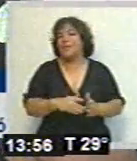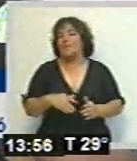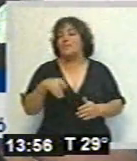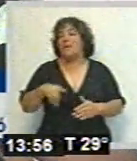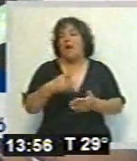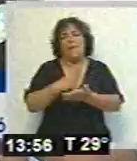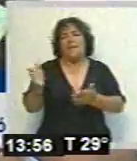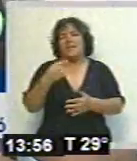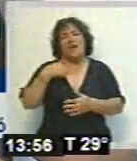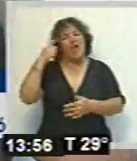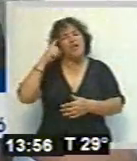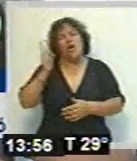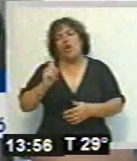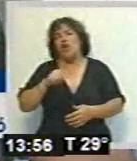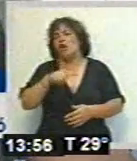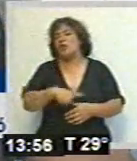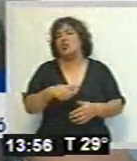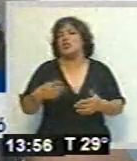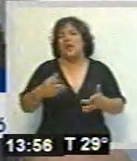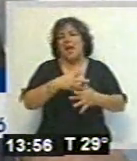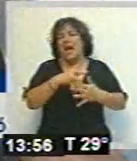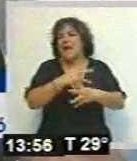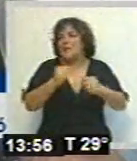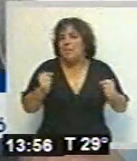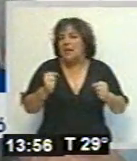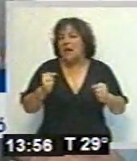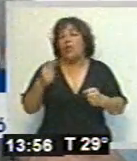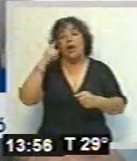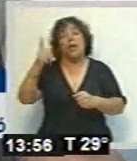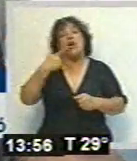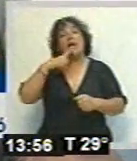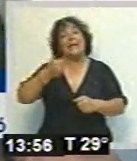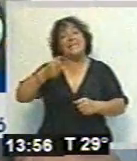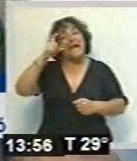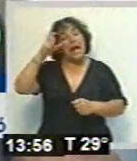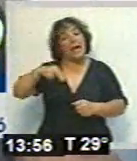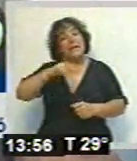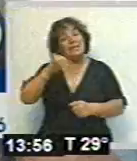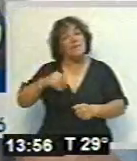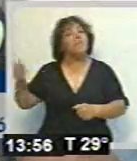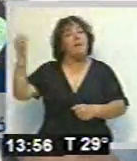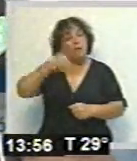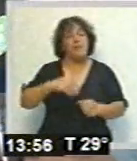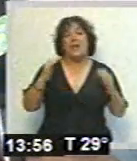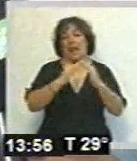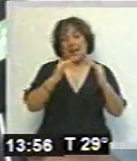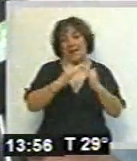aparte no creo que esto sea partido terminado, creo que Sáenz va a volver a la casa de los viejos.